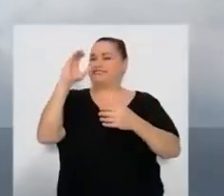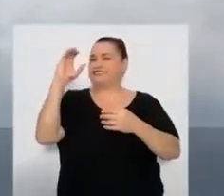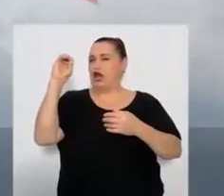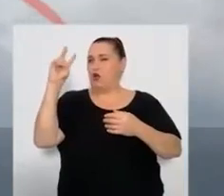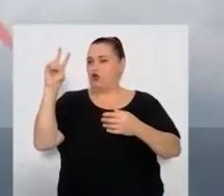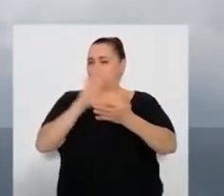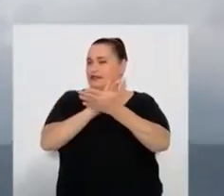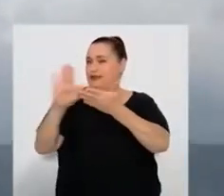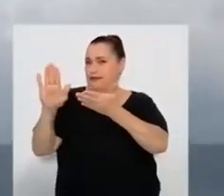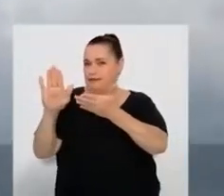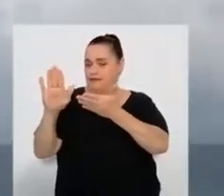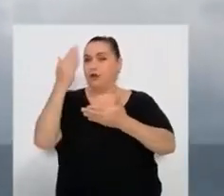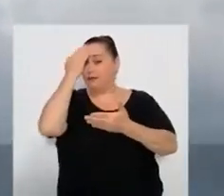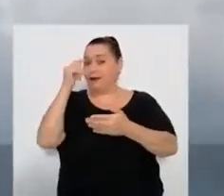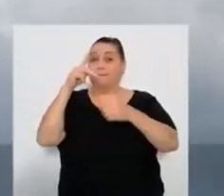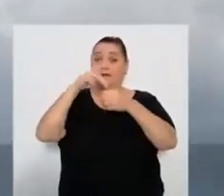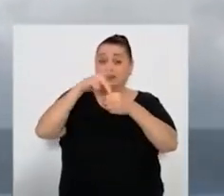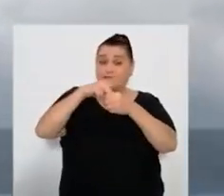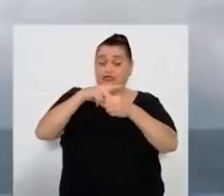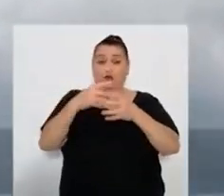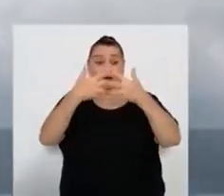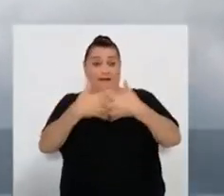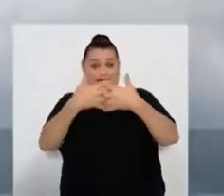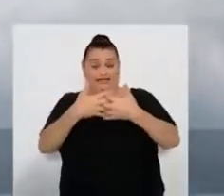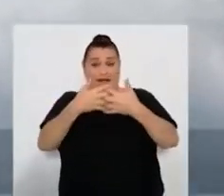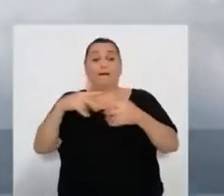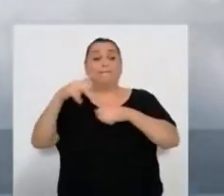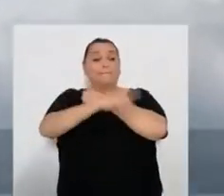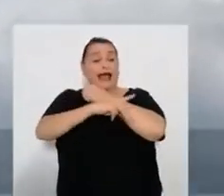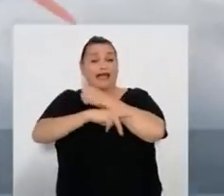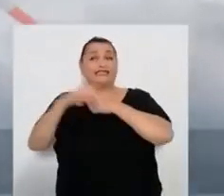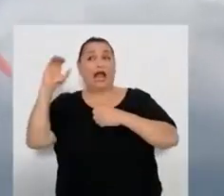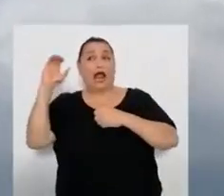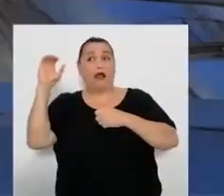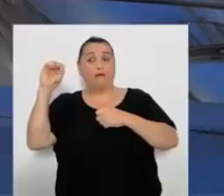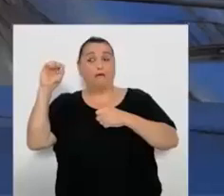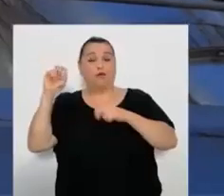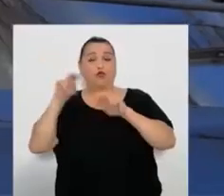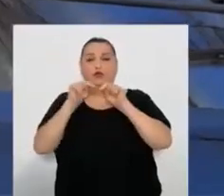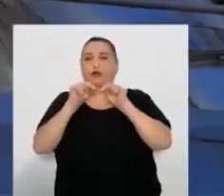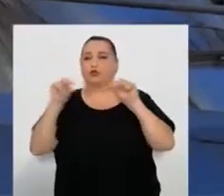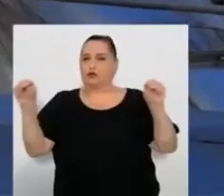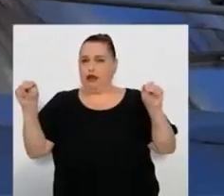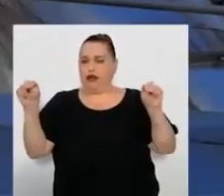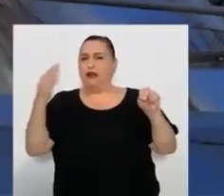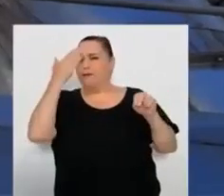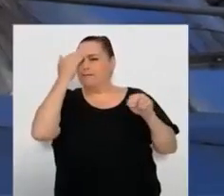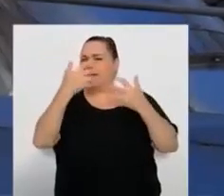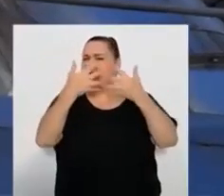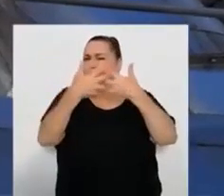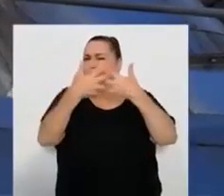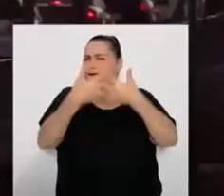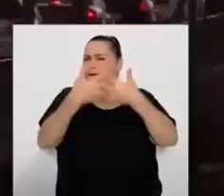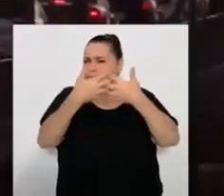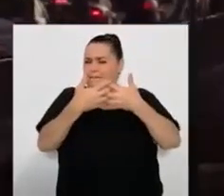climáticos para la descarbonización de la economía y la participación empresarial en el programa País de Carbono Neutralidad. Sabiendo que las